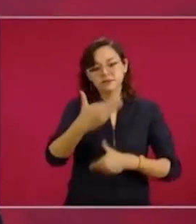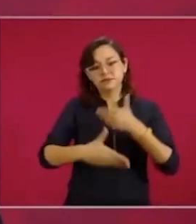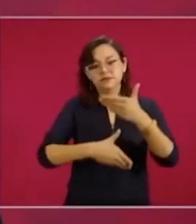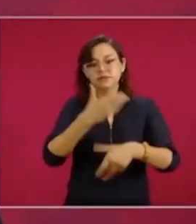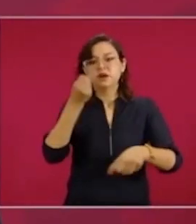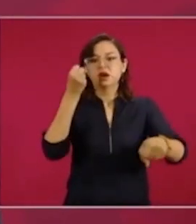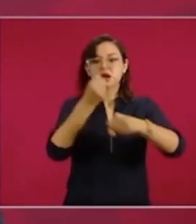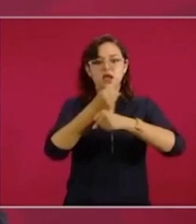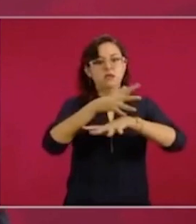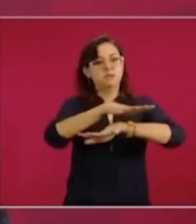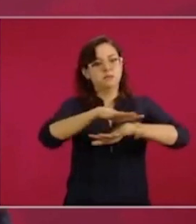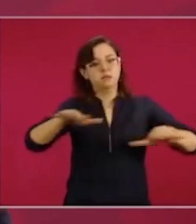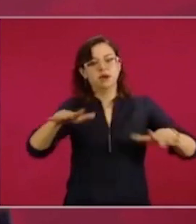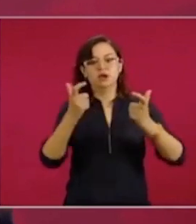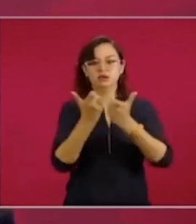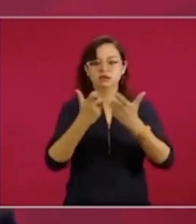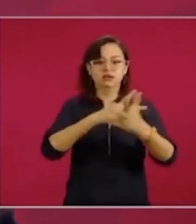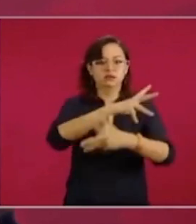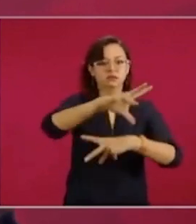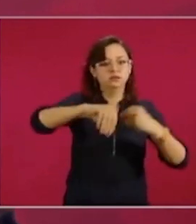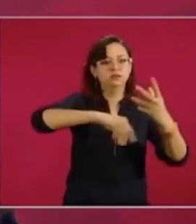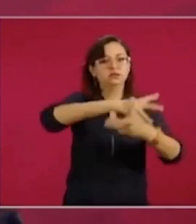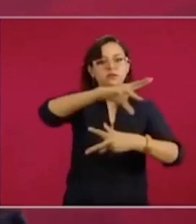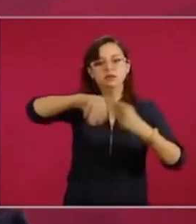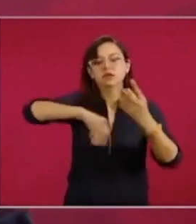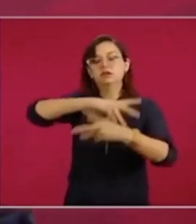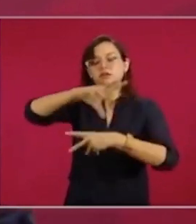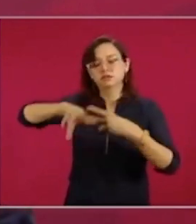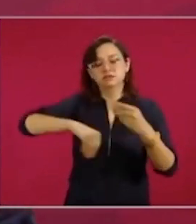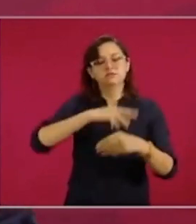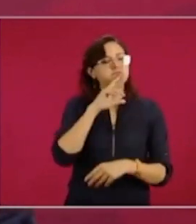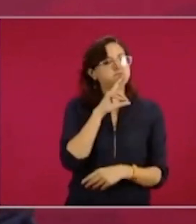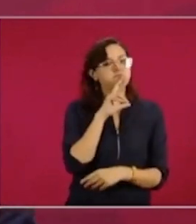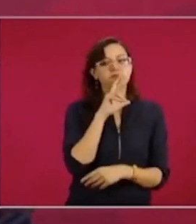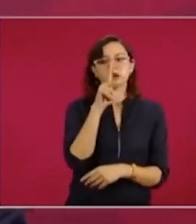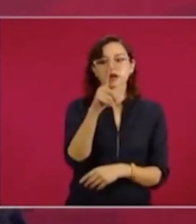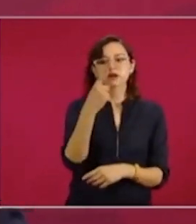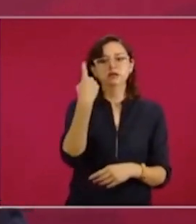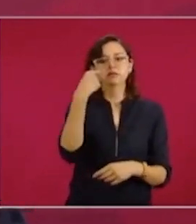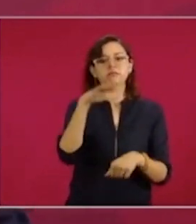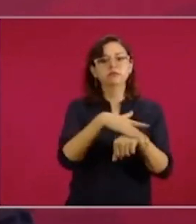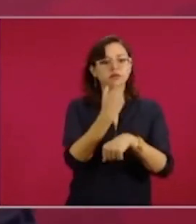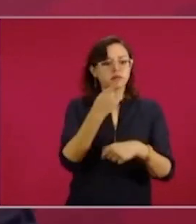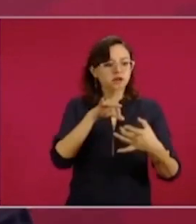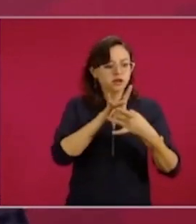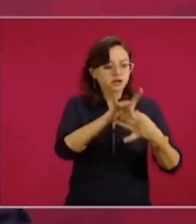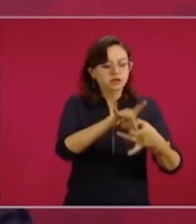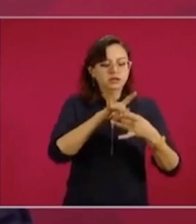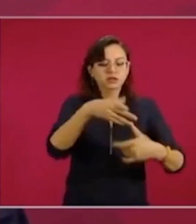impacto en esas pequeñas economías vinculadas a familias, a